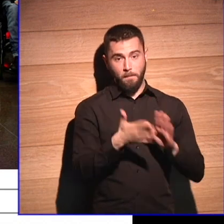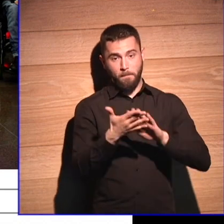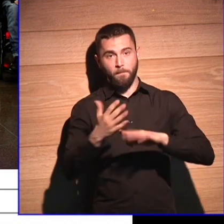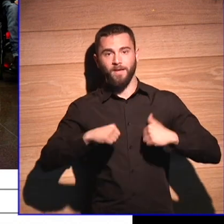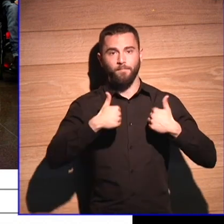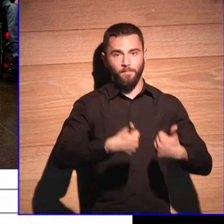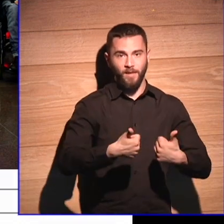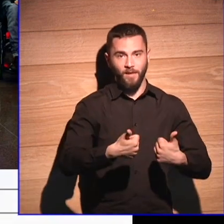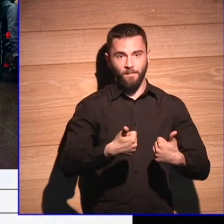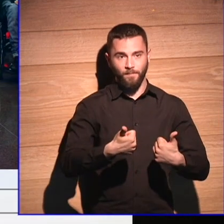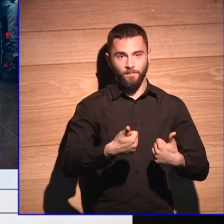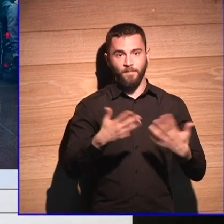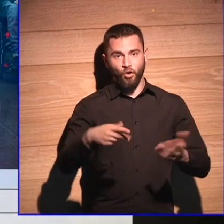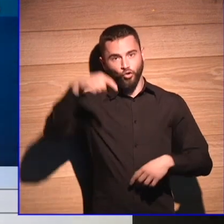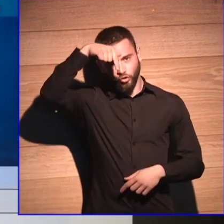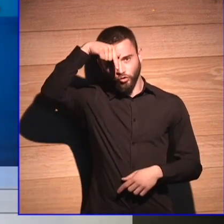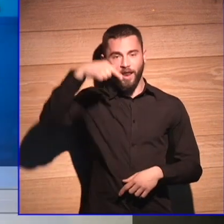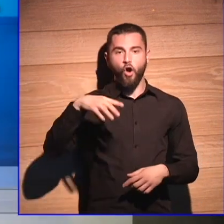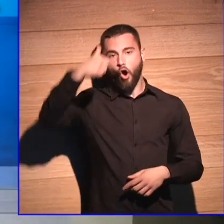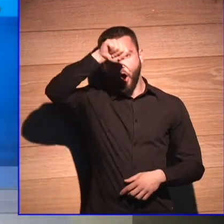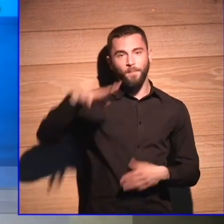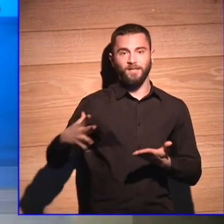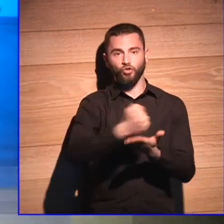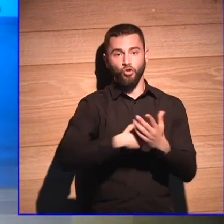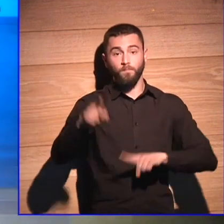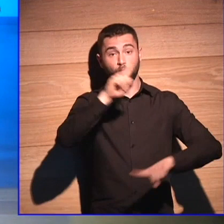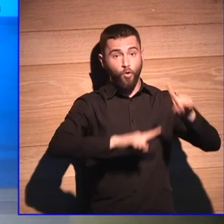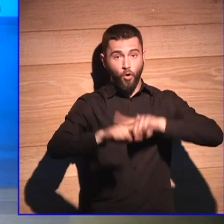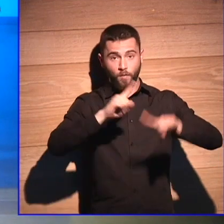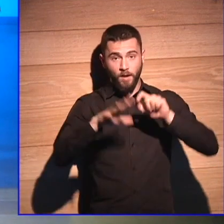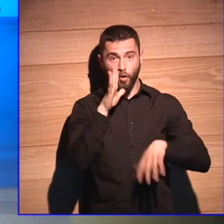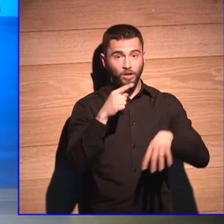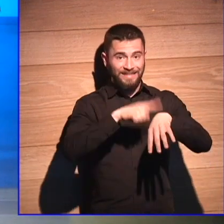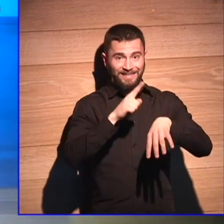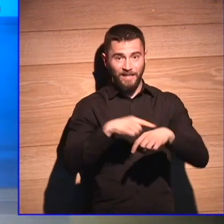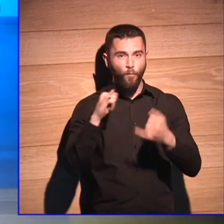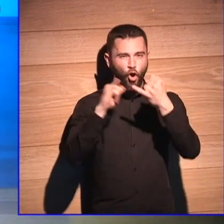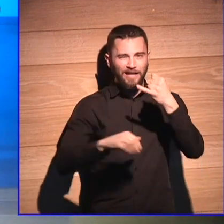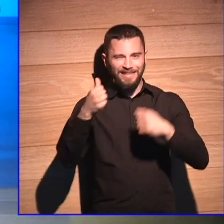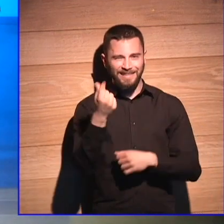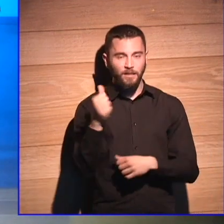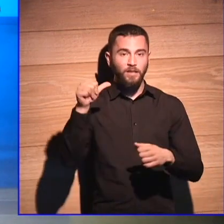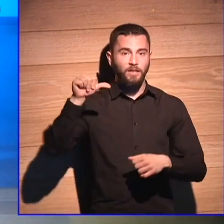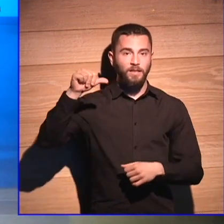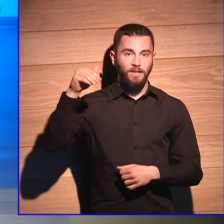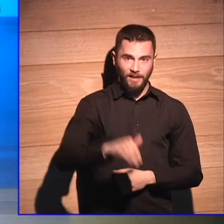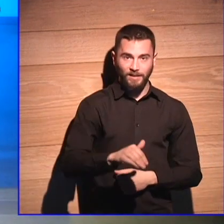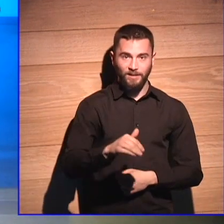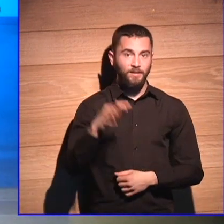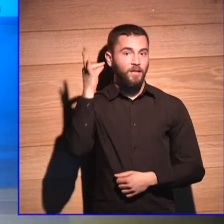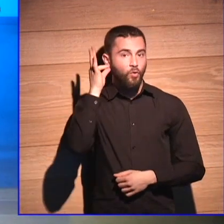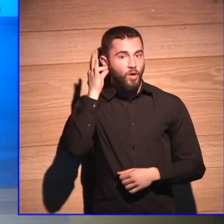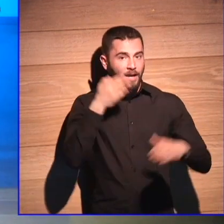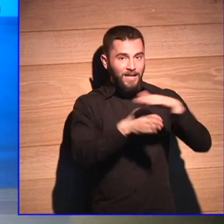son hombres. Es un problema porque durante el tiempo de la crisis pues no se incorporaron prácticamente mujeres. Y esto es